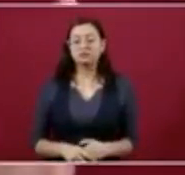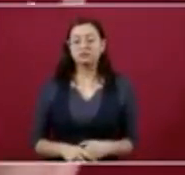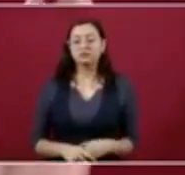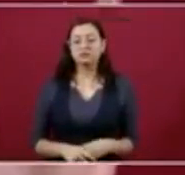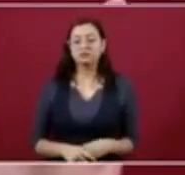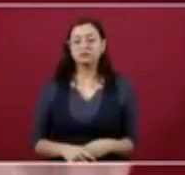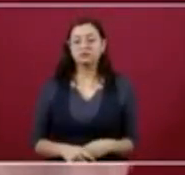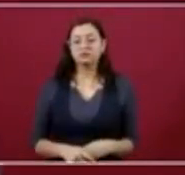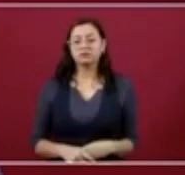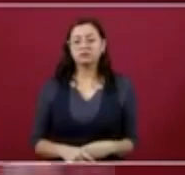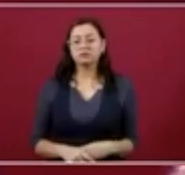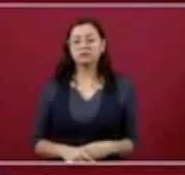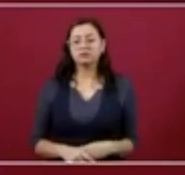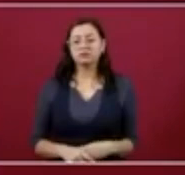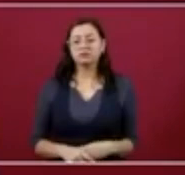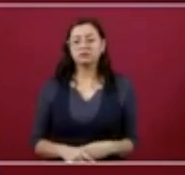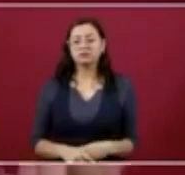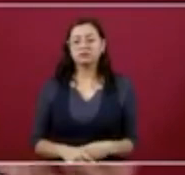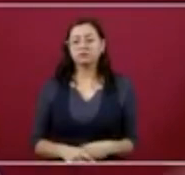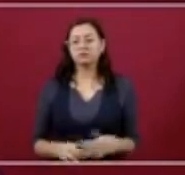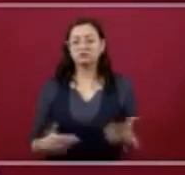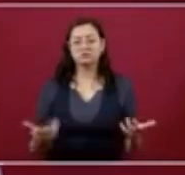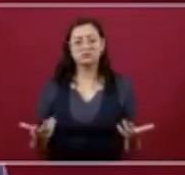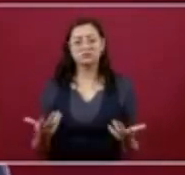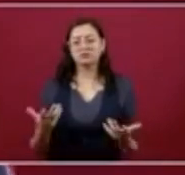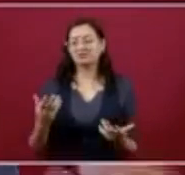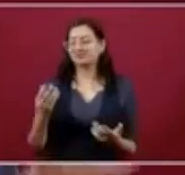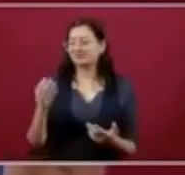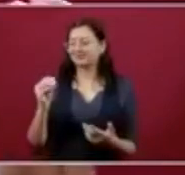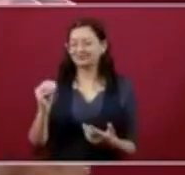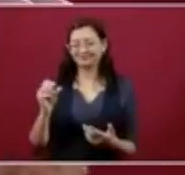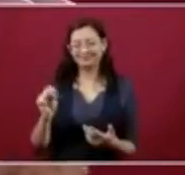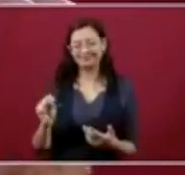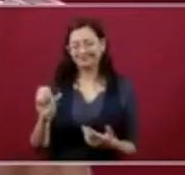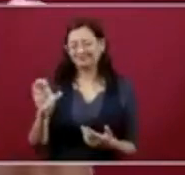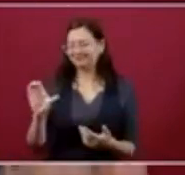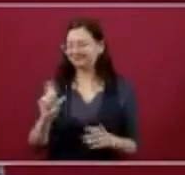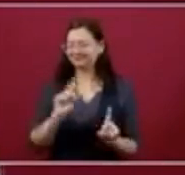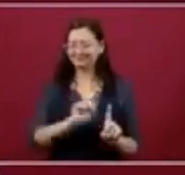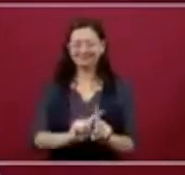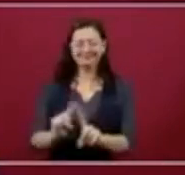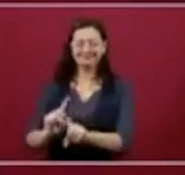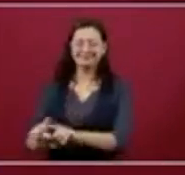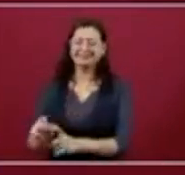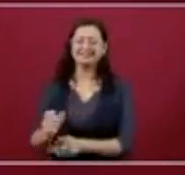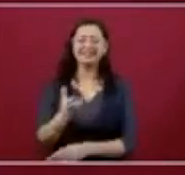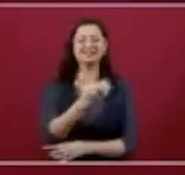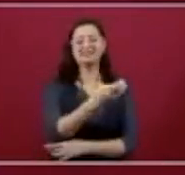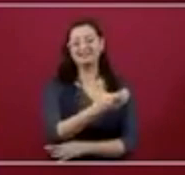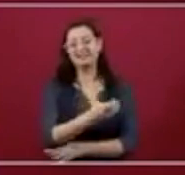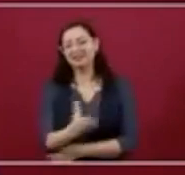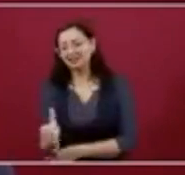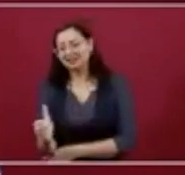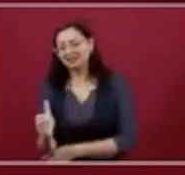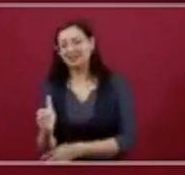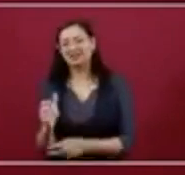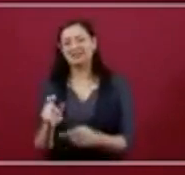hay todas las organizaciones, son organizaciones campesinas, organizaciones